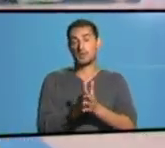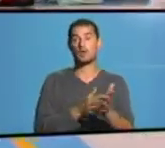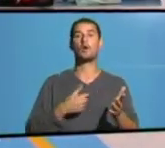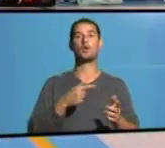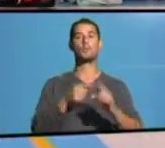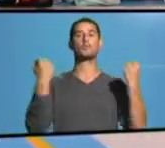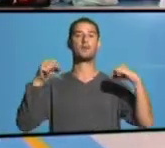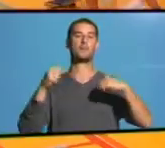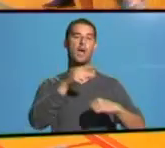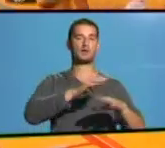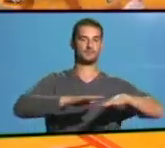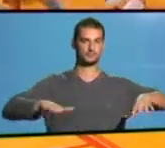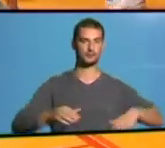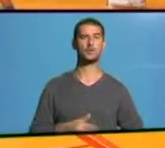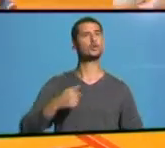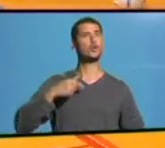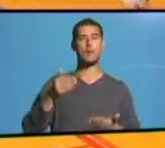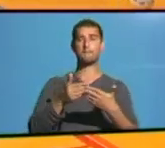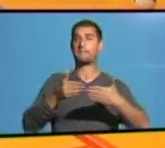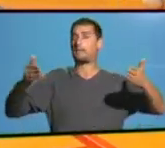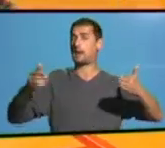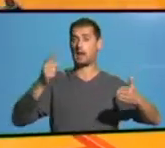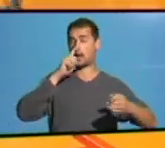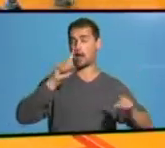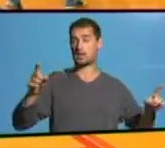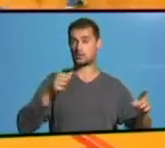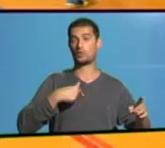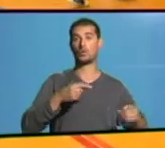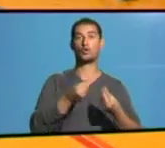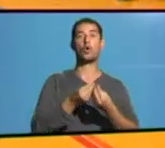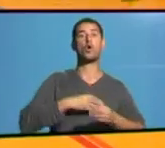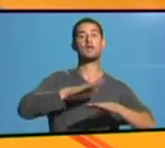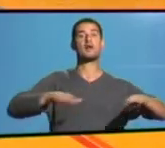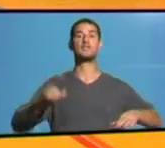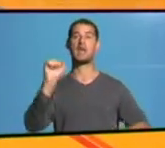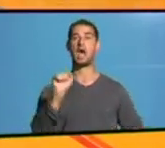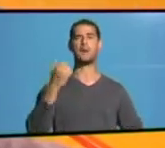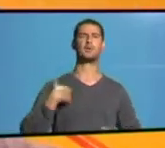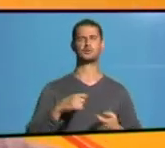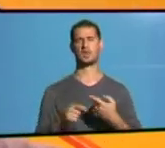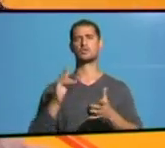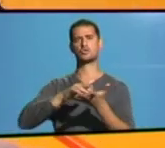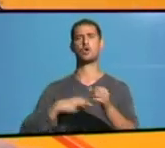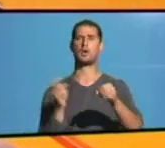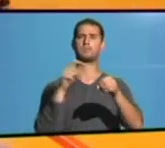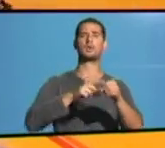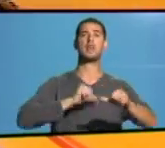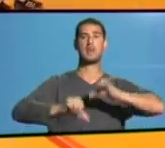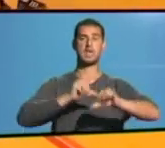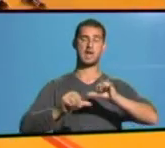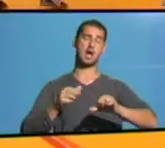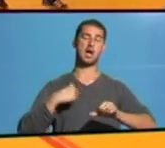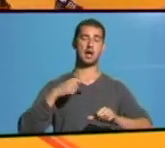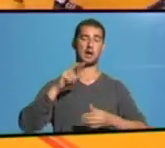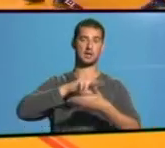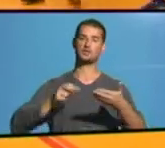da base. É o primeiro ano que xogo co infantil A, pero xa participei na Liga Galega. Gustaríame ganar os